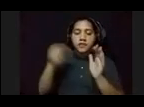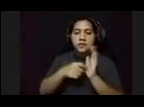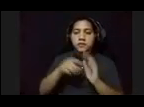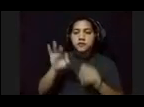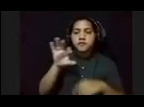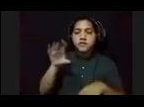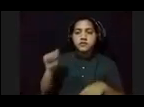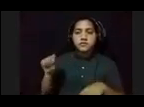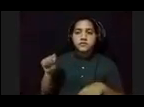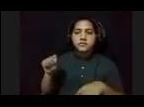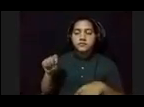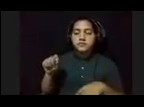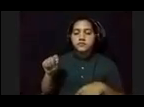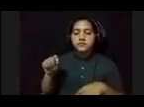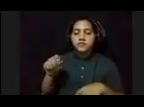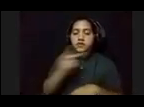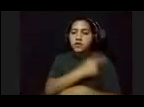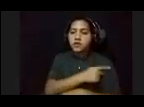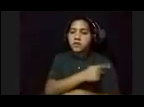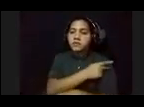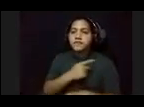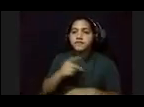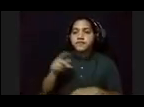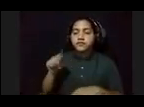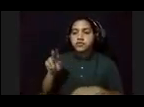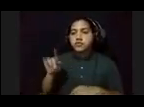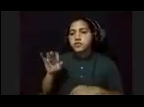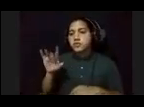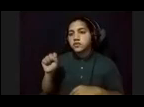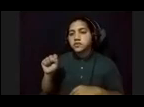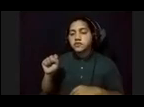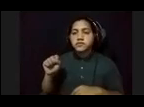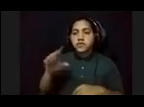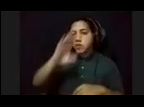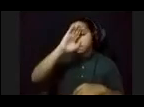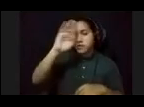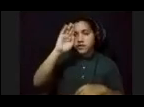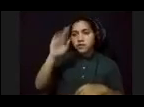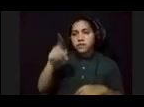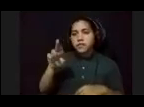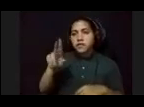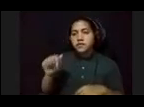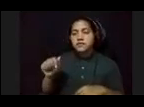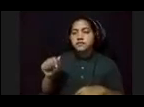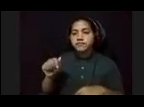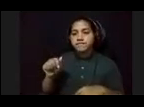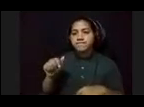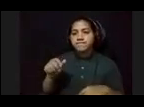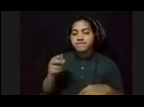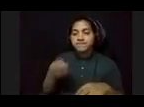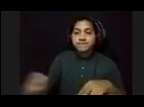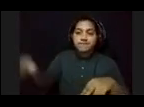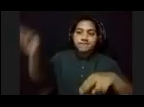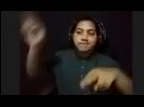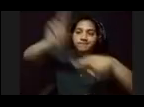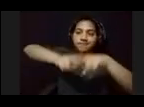1920, los pacientes tuberculosos del Hospital de la Perla se habían casi triplicado.